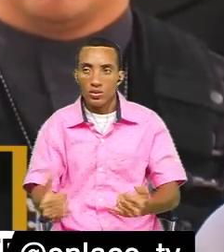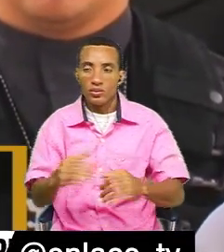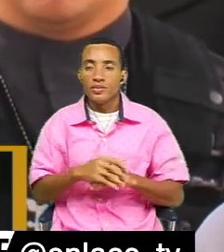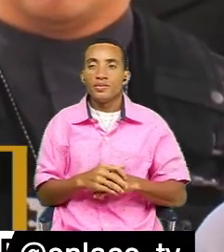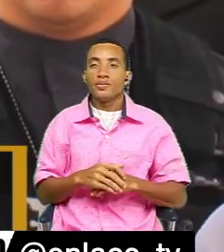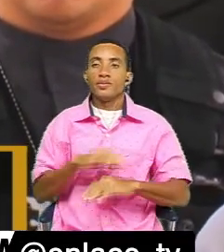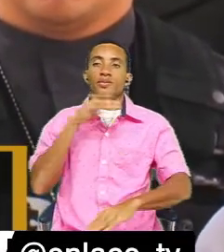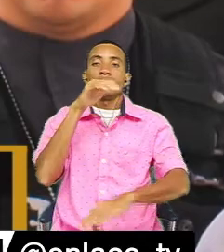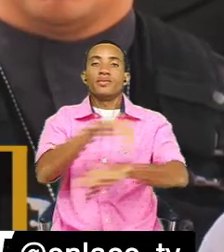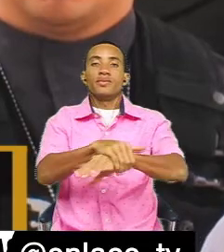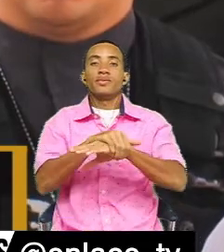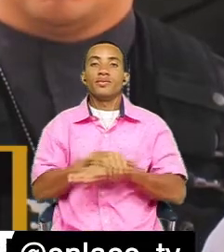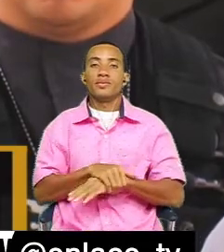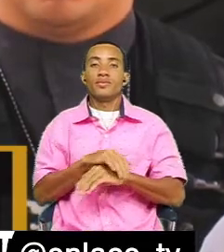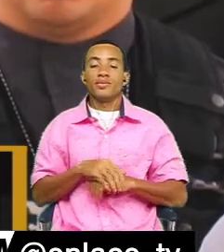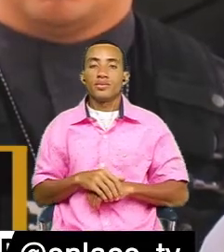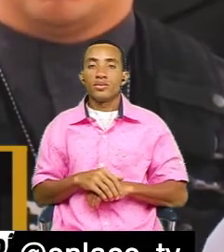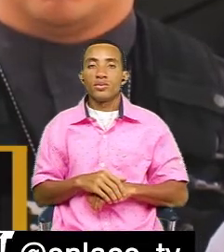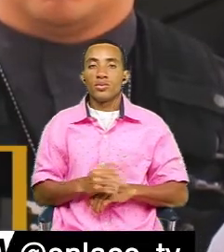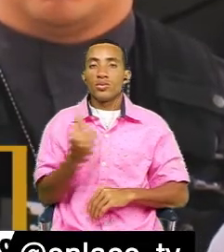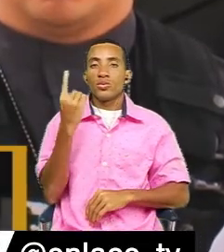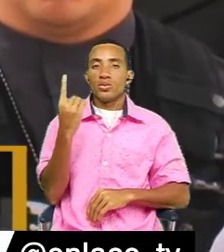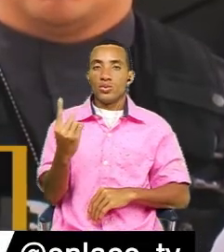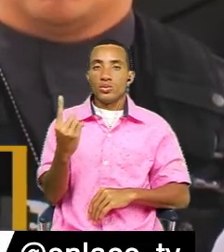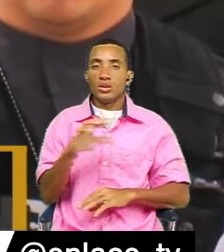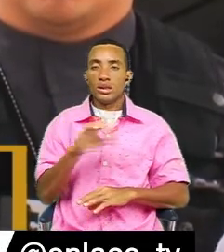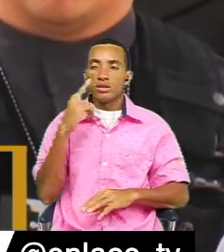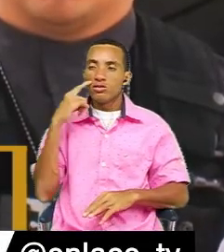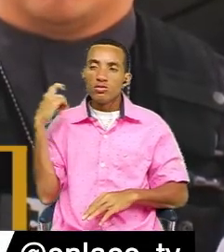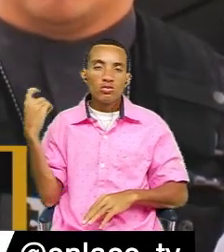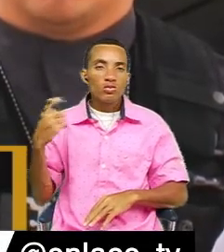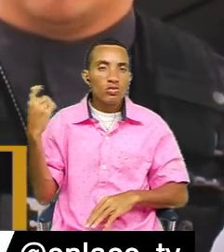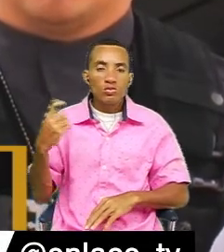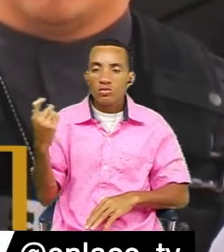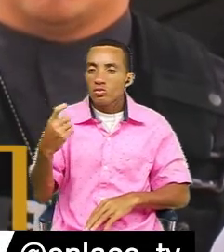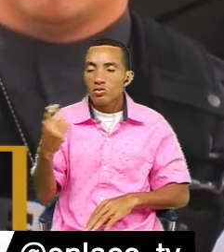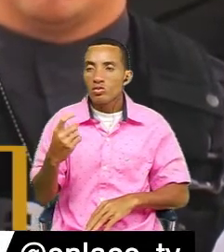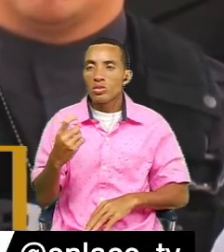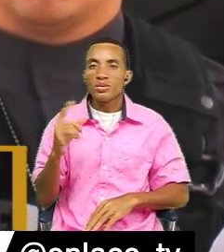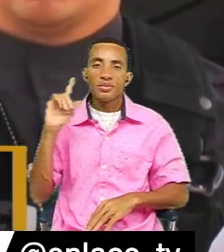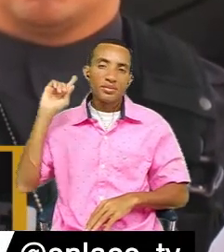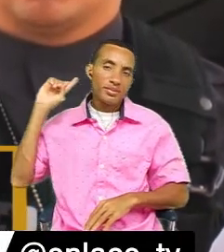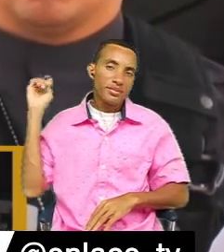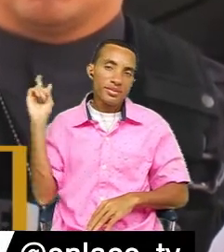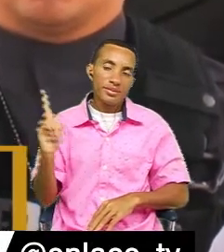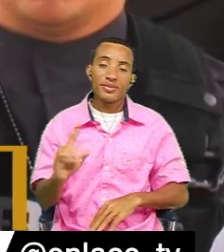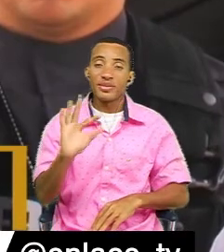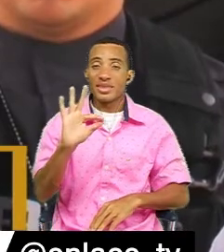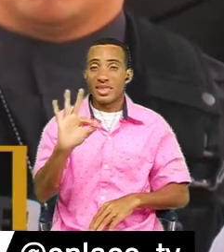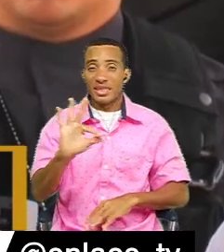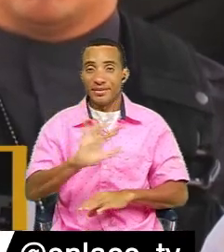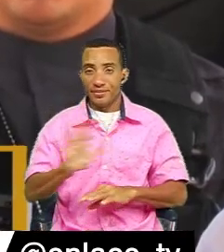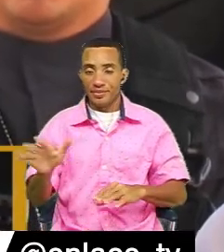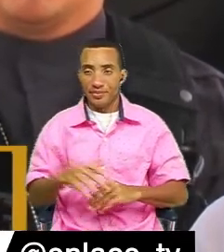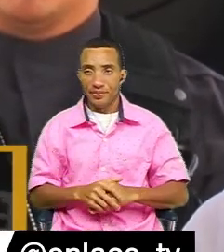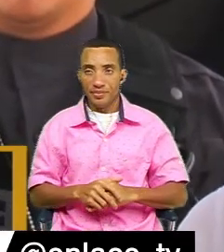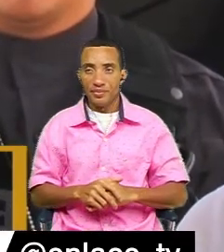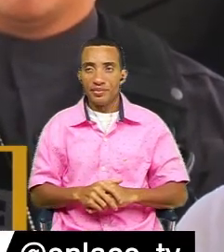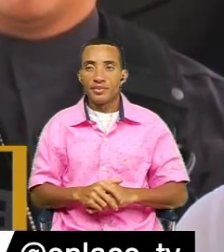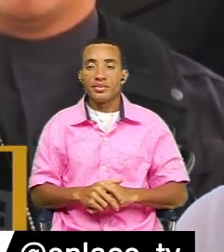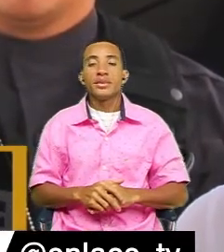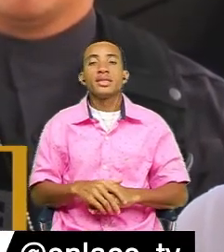Ochoa, un sujeto que ha sido buscado por más de 3 años, creo que llevan algunos de los procesos en contra de él,